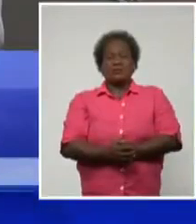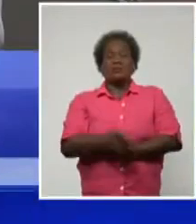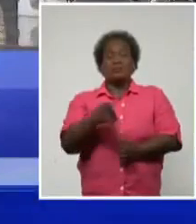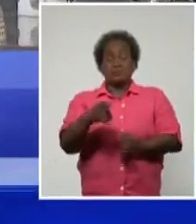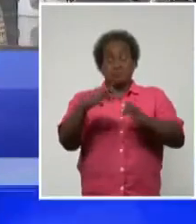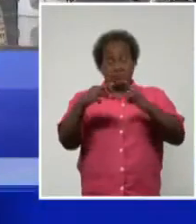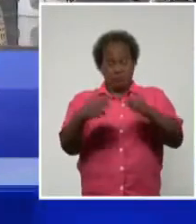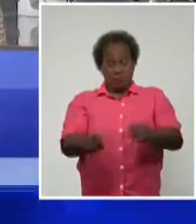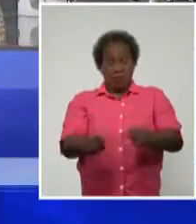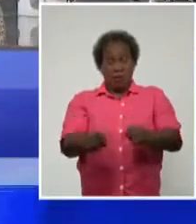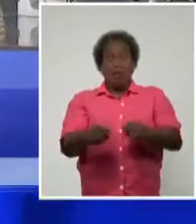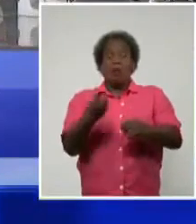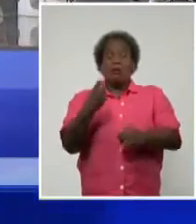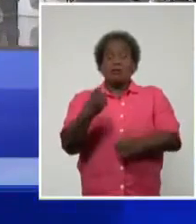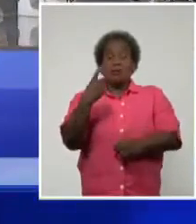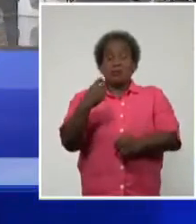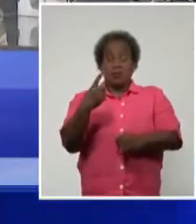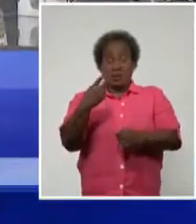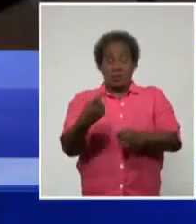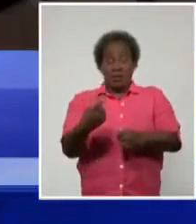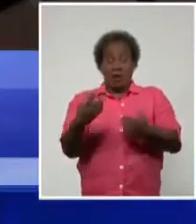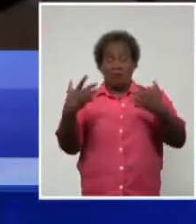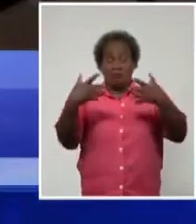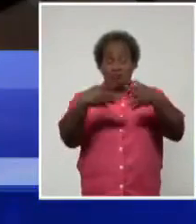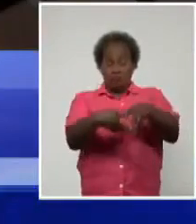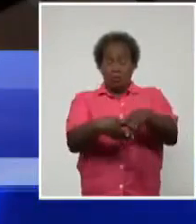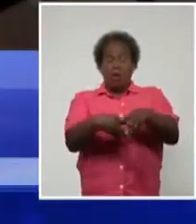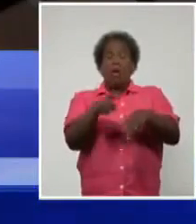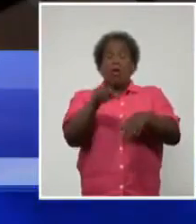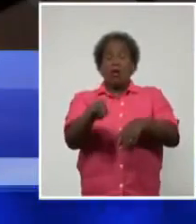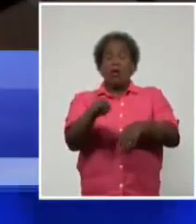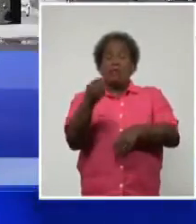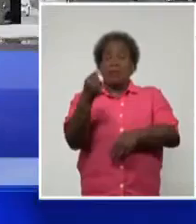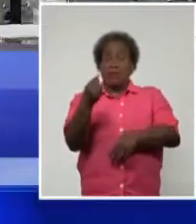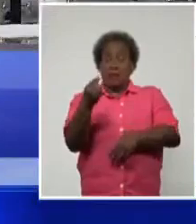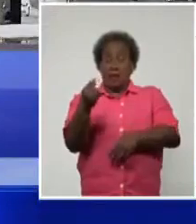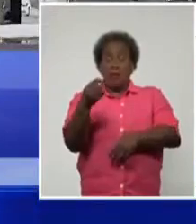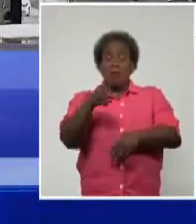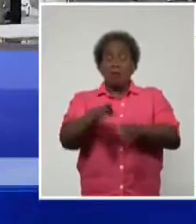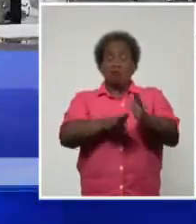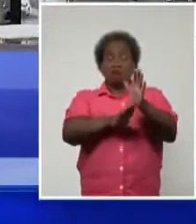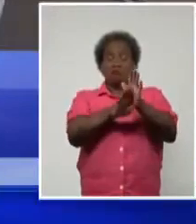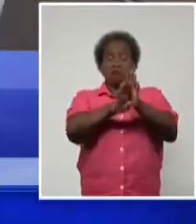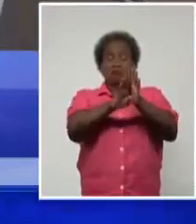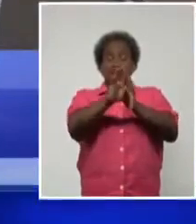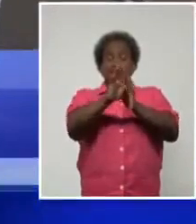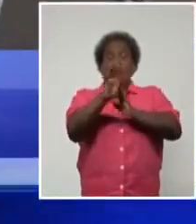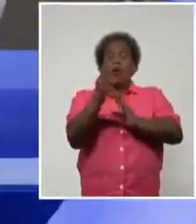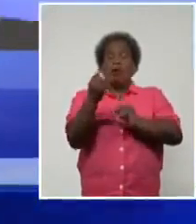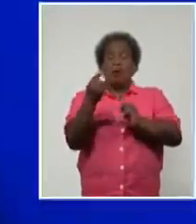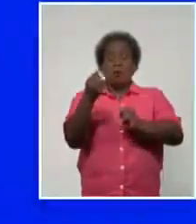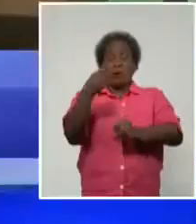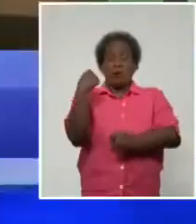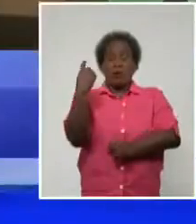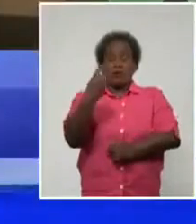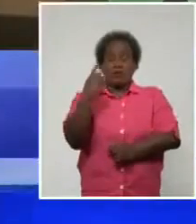Reiteran necesidad de la unificación monetaria y cambiaria para avanzar en el ordenamiento de la economía nacional.